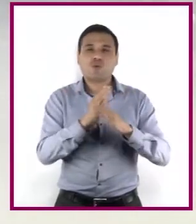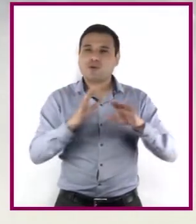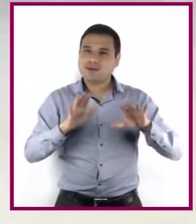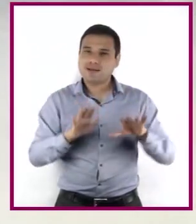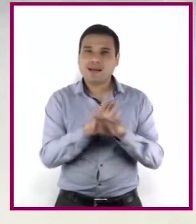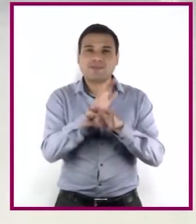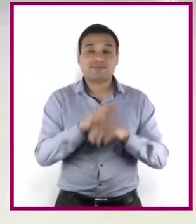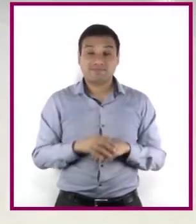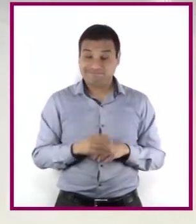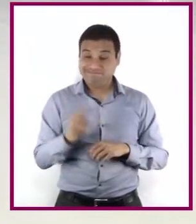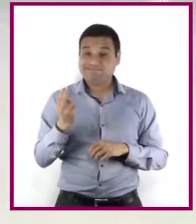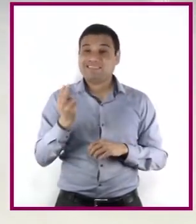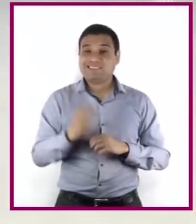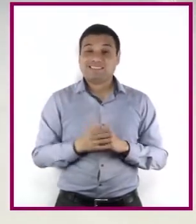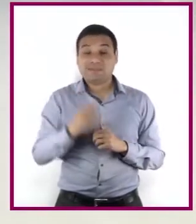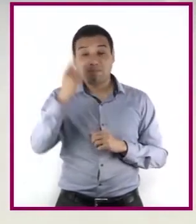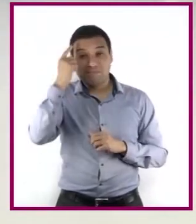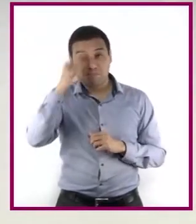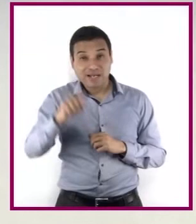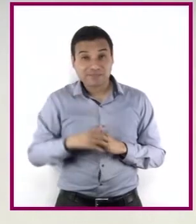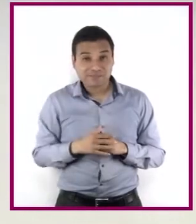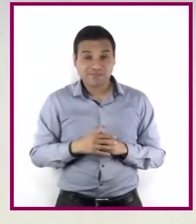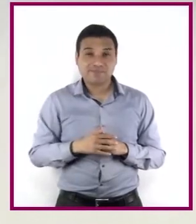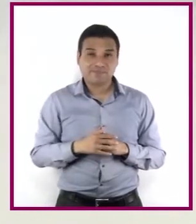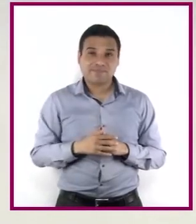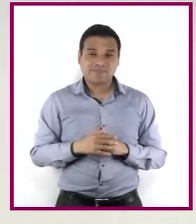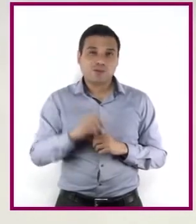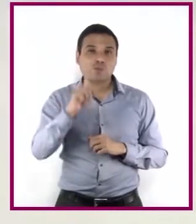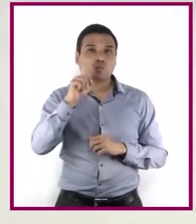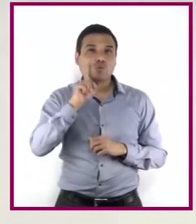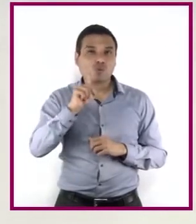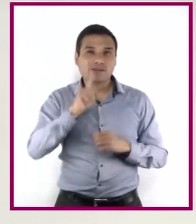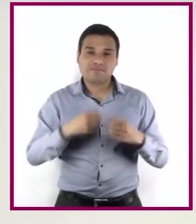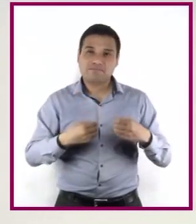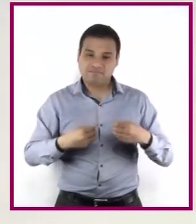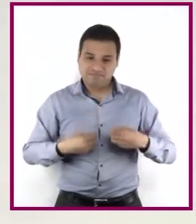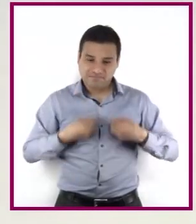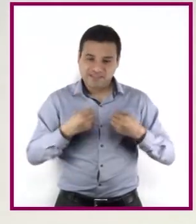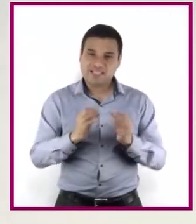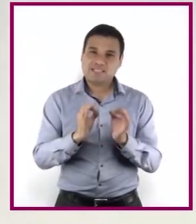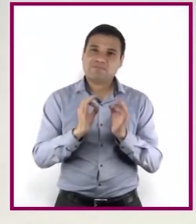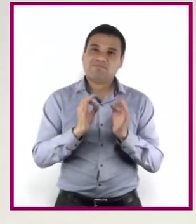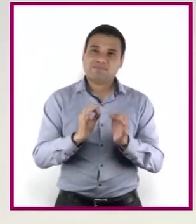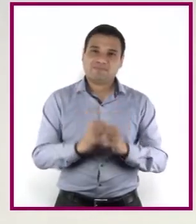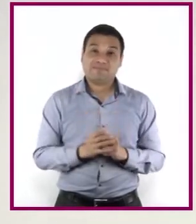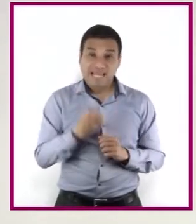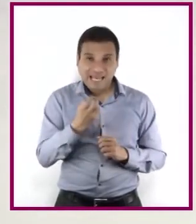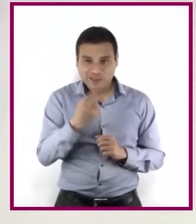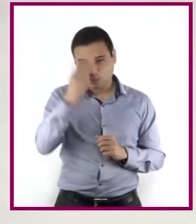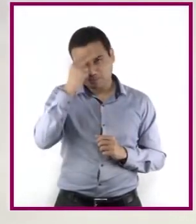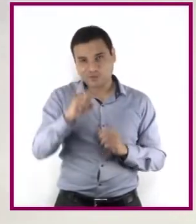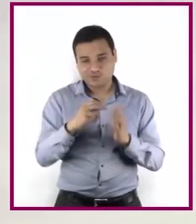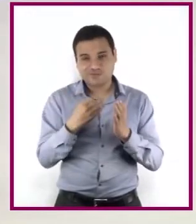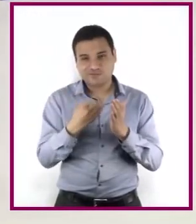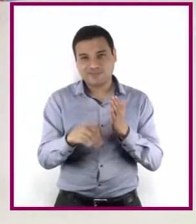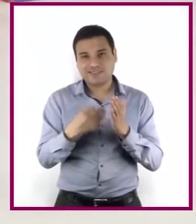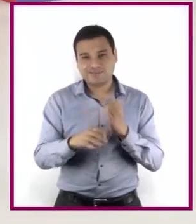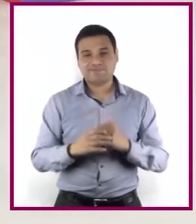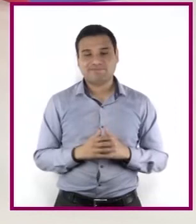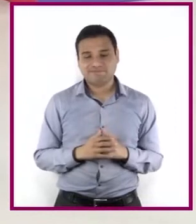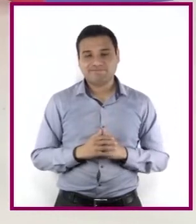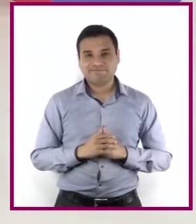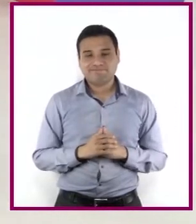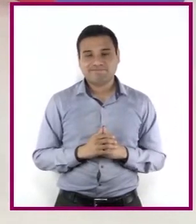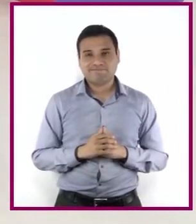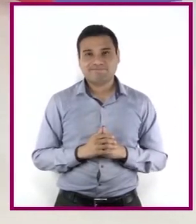y necesario para lograr una vivencia en dignidad que hace falta en nuestro país para las mujeres y las